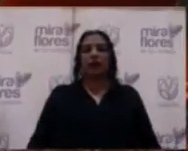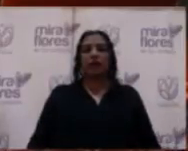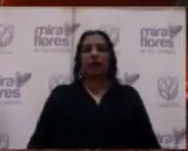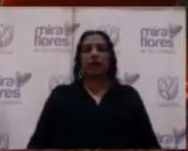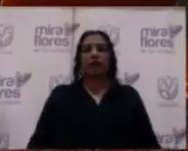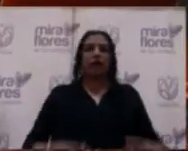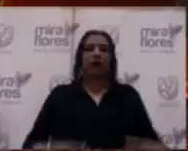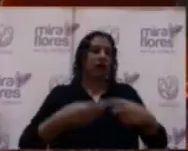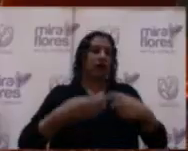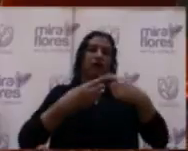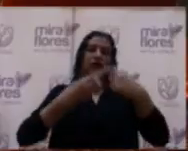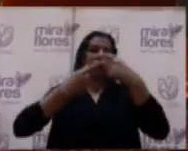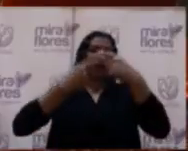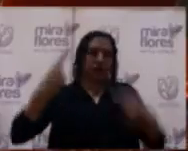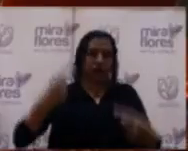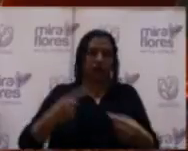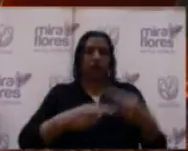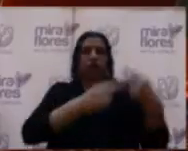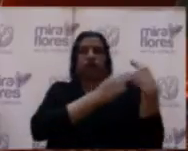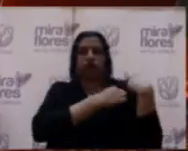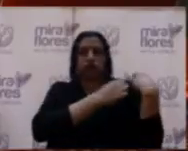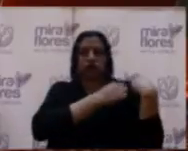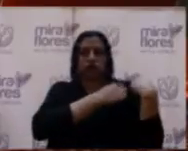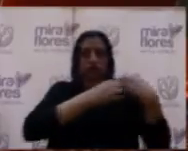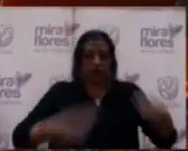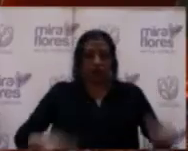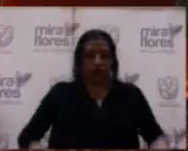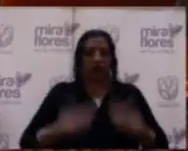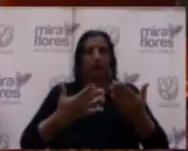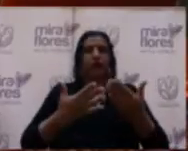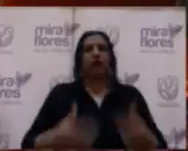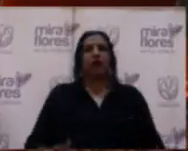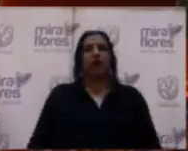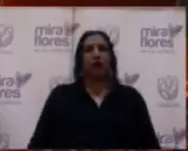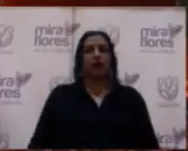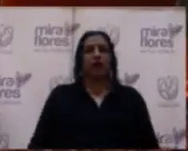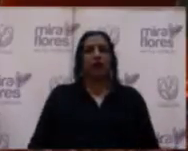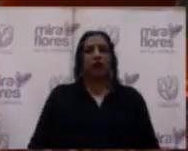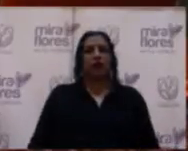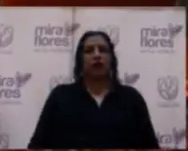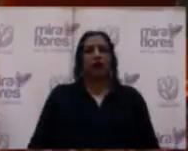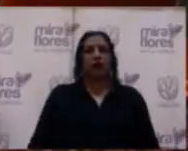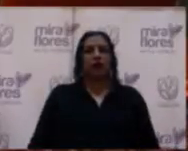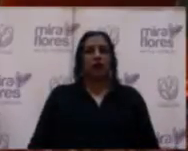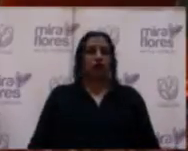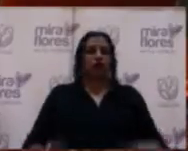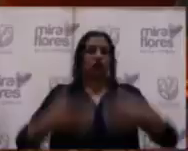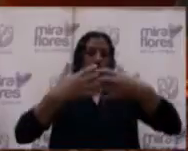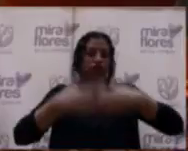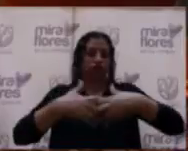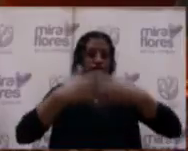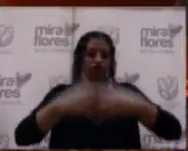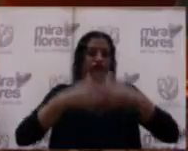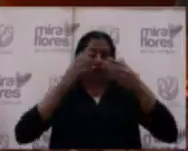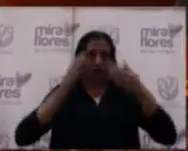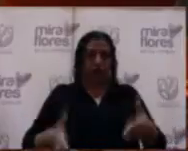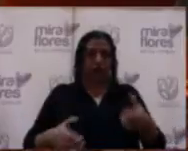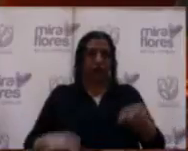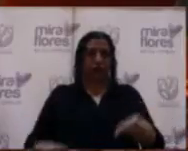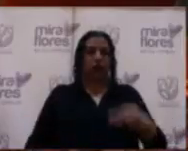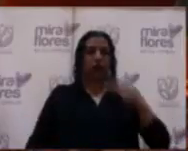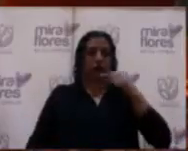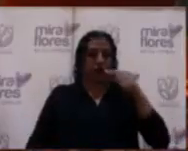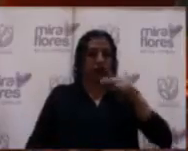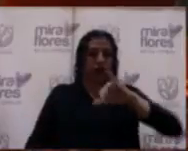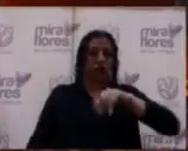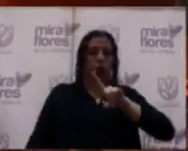una serie de obligaciones que se les ha planteado a los empresarios. Es una declaración jurada